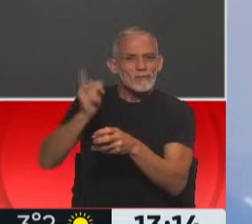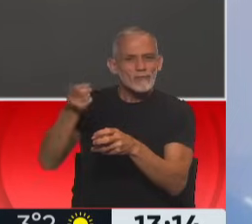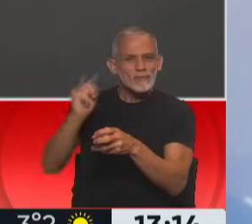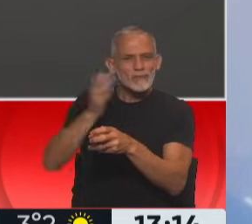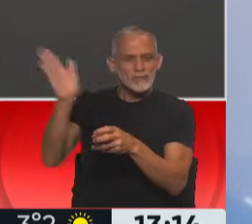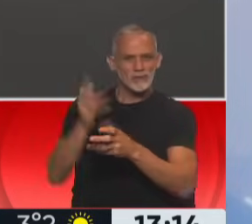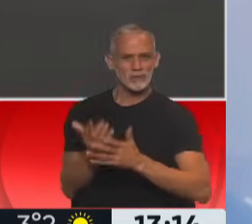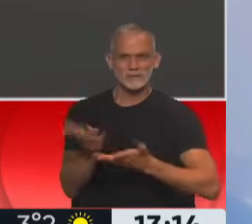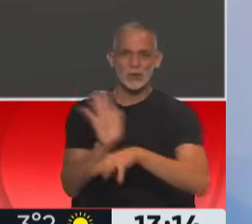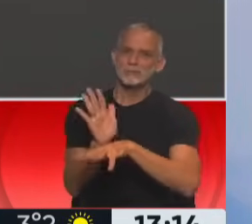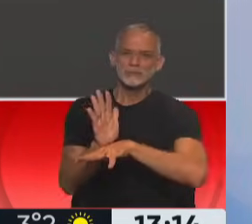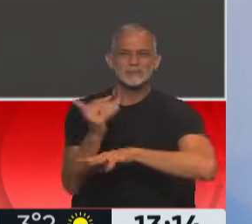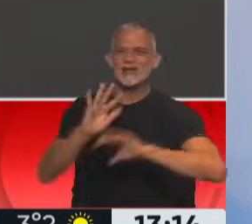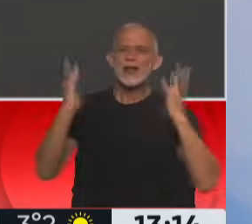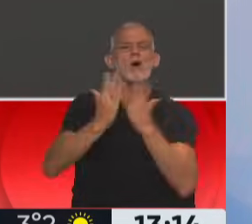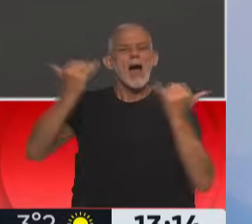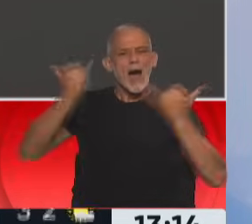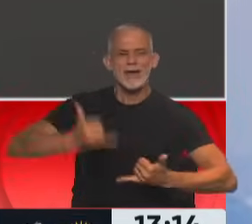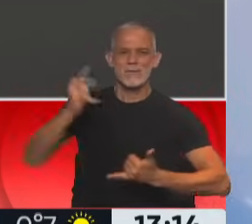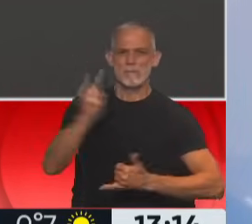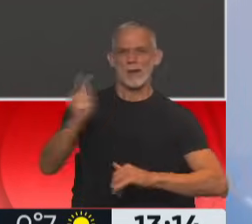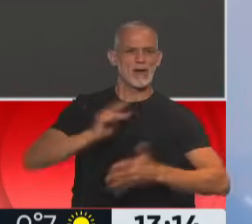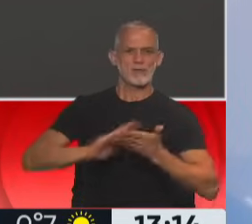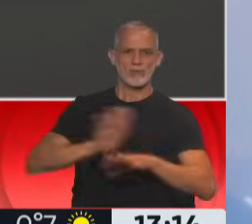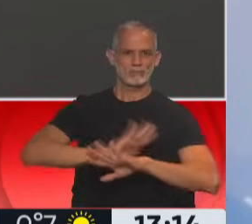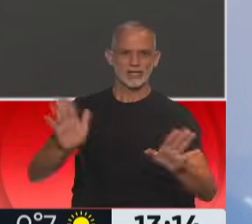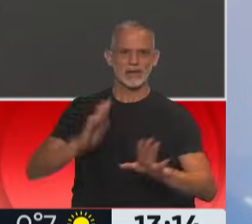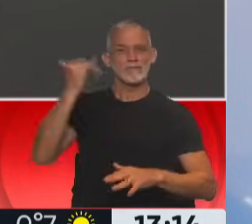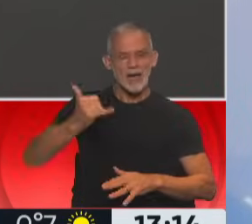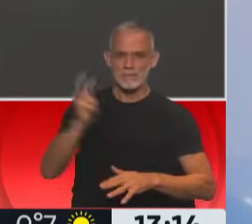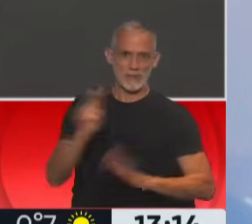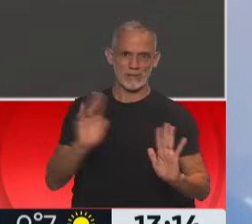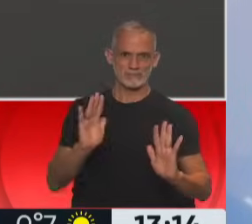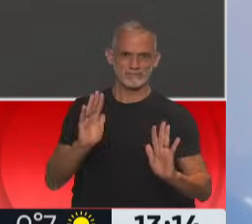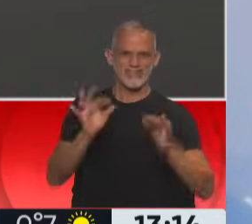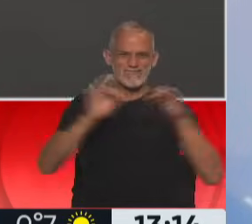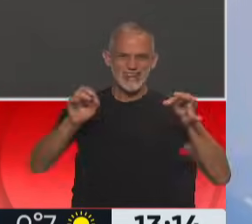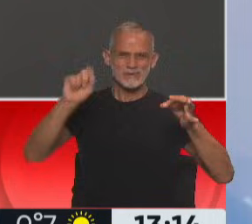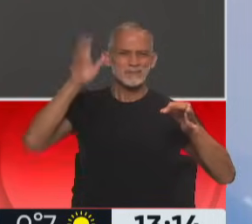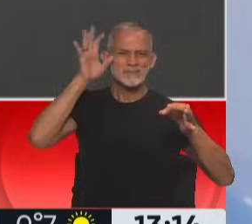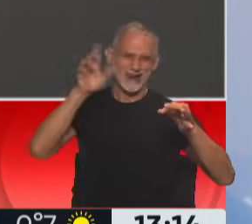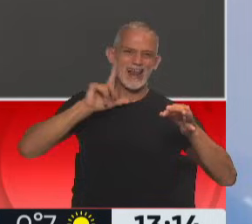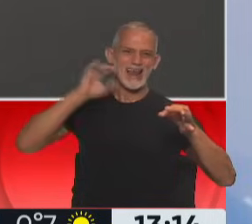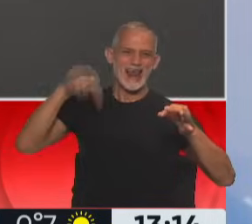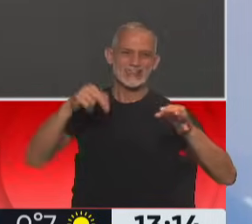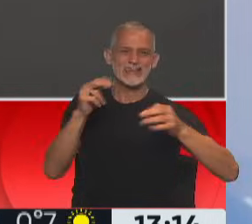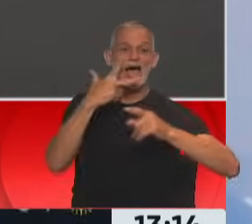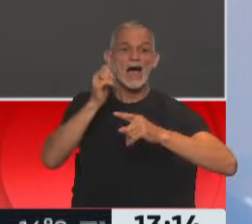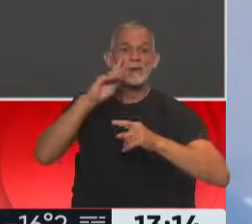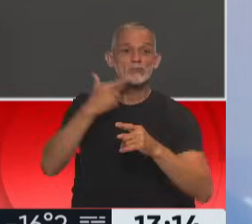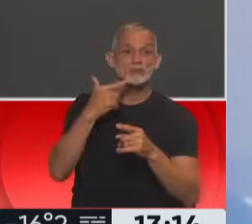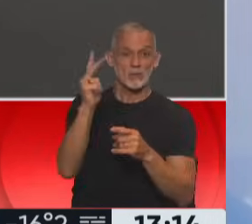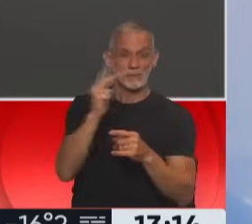y esto significa que el mundo tiene un nuevo Papa. Habemus Papam. En la cuarta votación, finalmente los